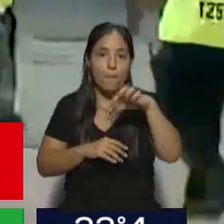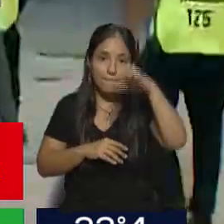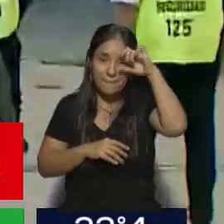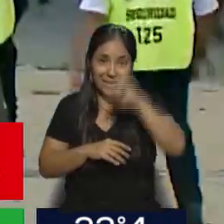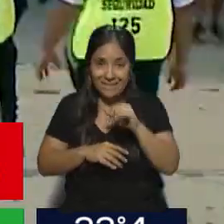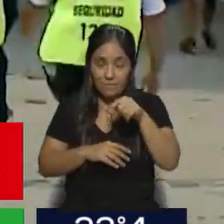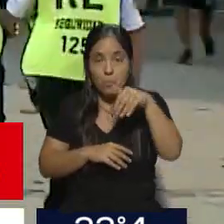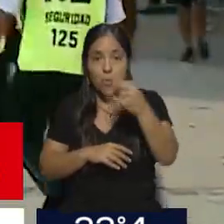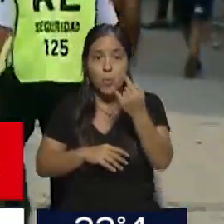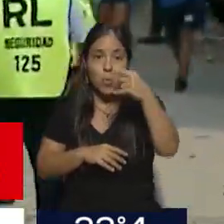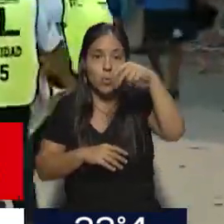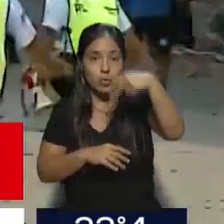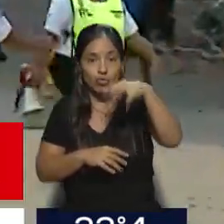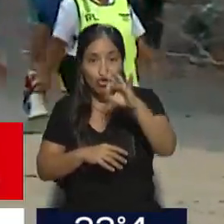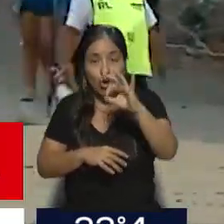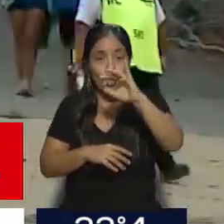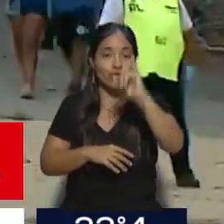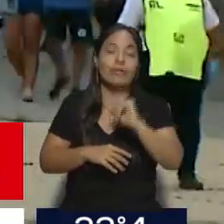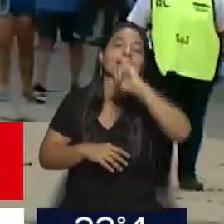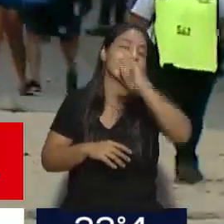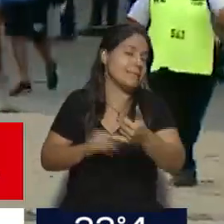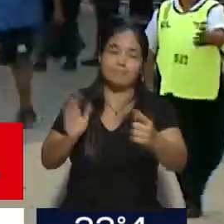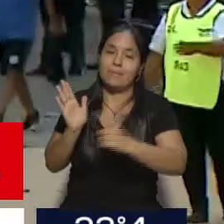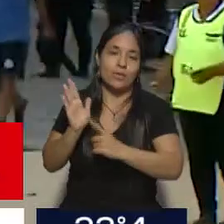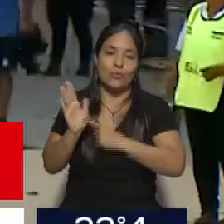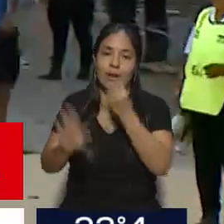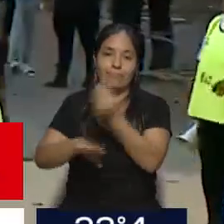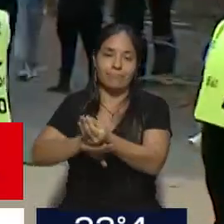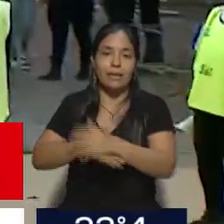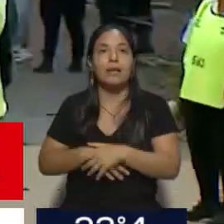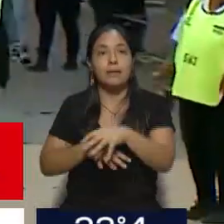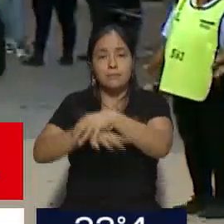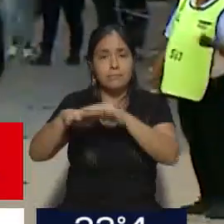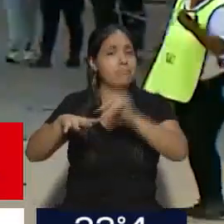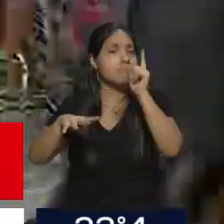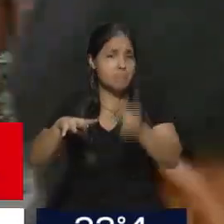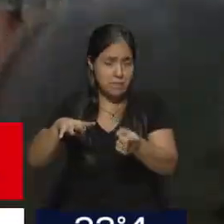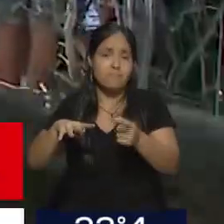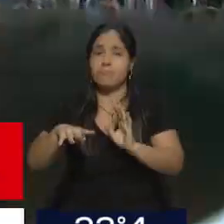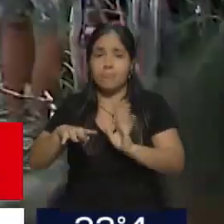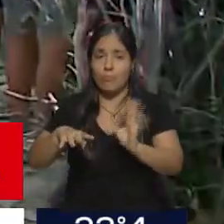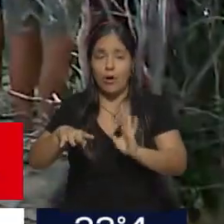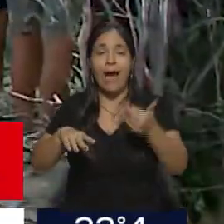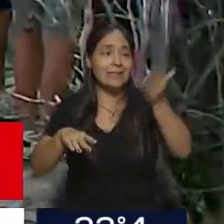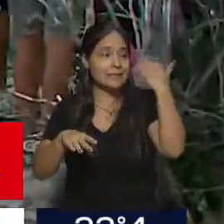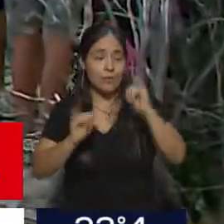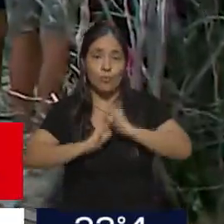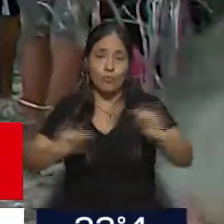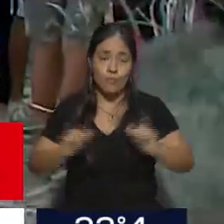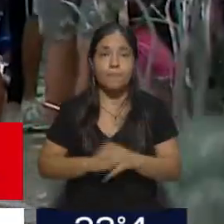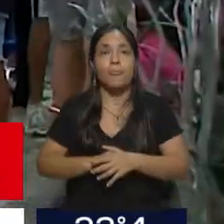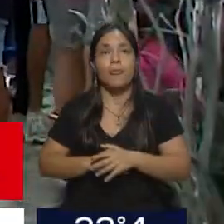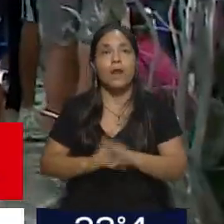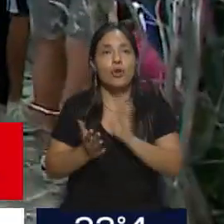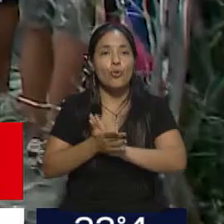titular, el resto del equipo es el que dábamos a conocer anoche en esta misma pantalla acá con Fernando en el estudio, pero la gran